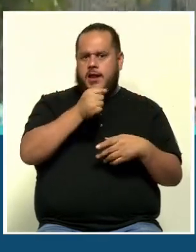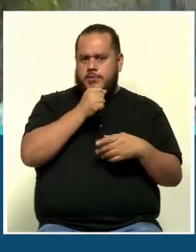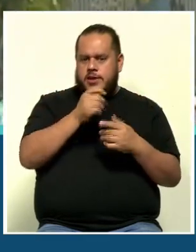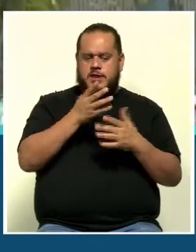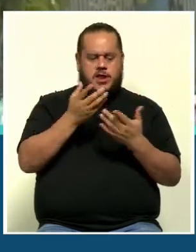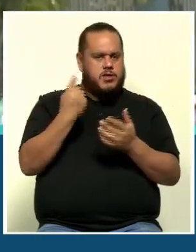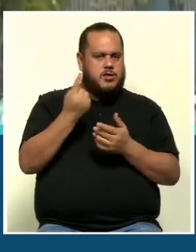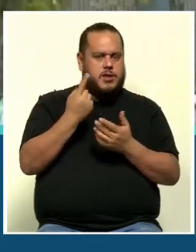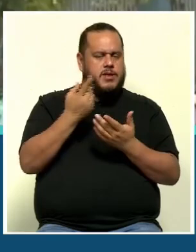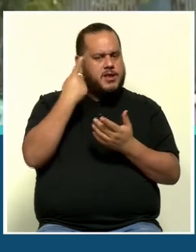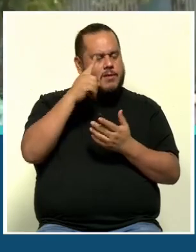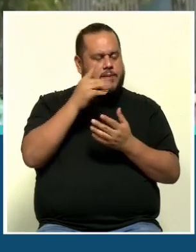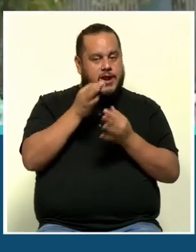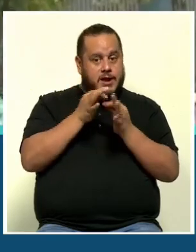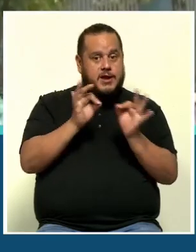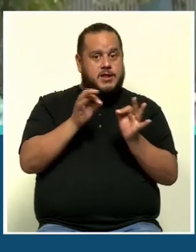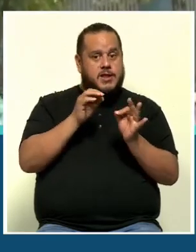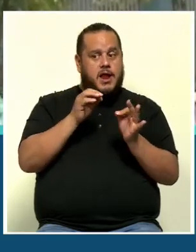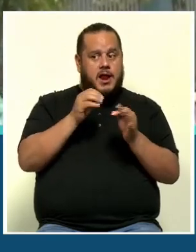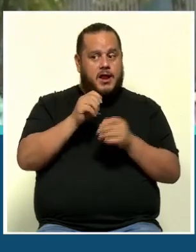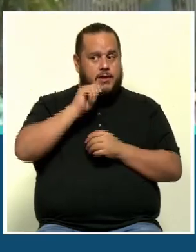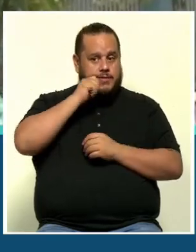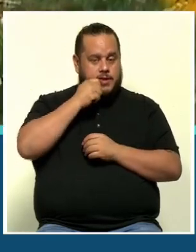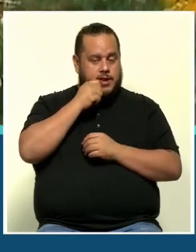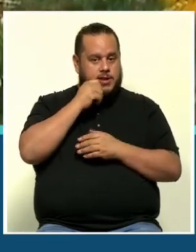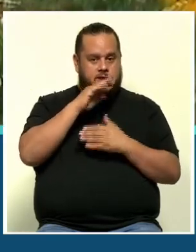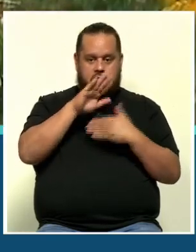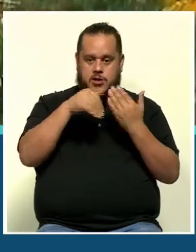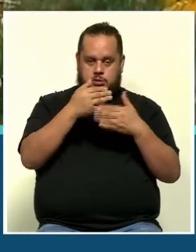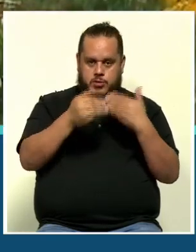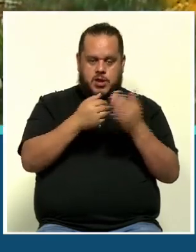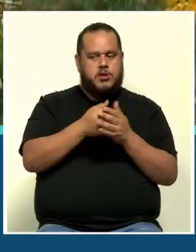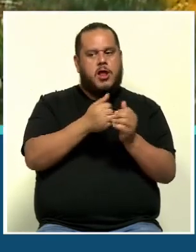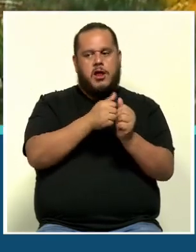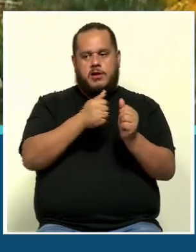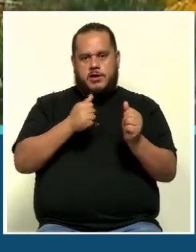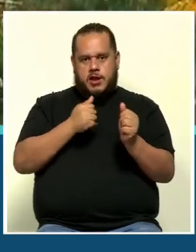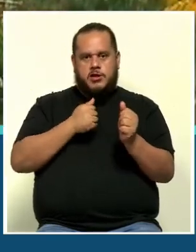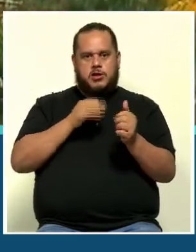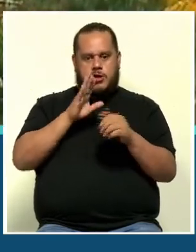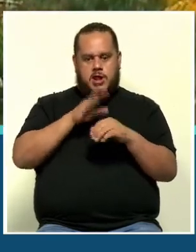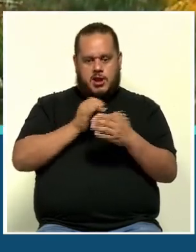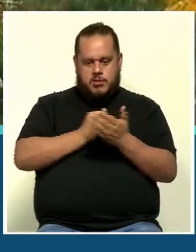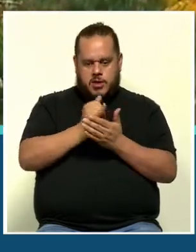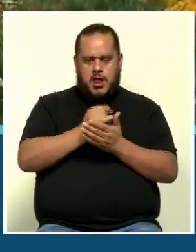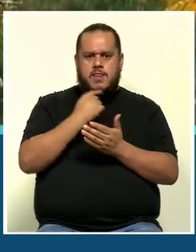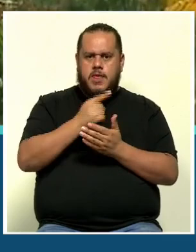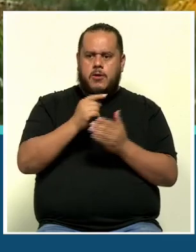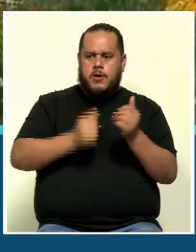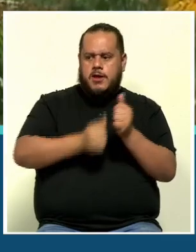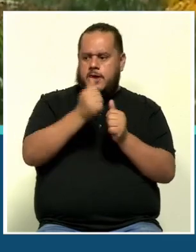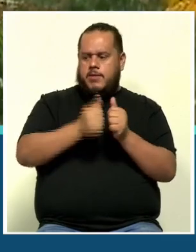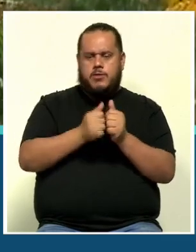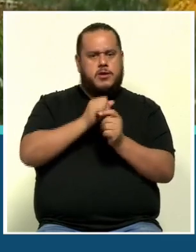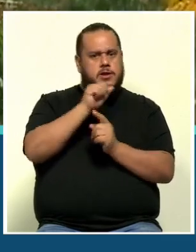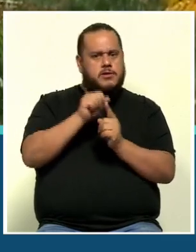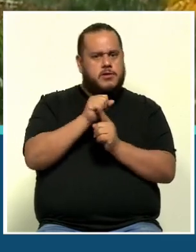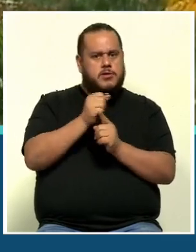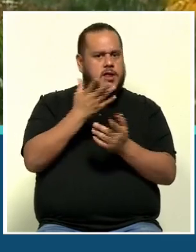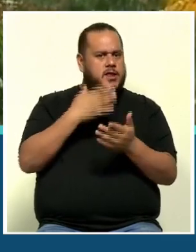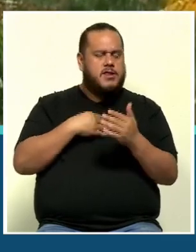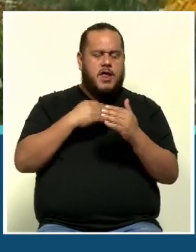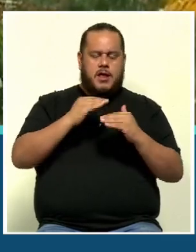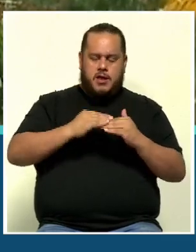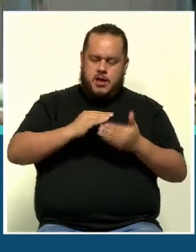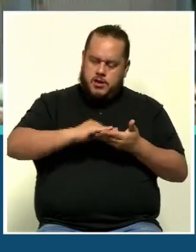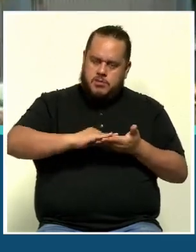la confidencialidad de los procesos. Sobre los retrasos en las investigaciones, Molina aseguró que la mayoría de los casos se debe a la saturación de